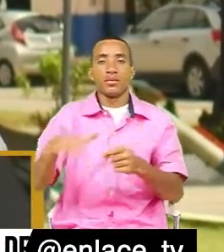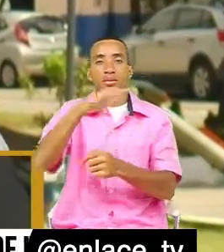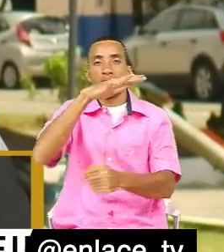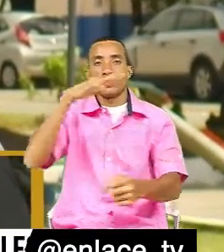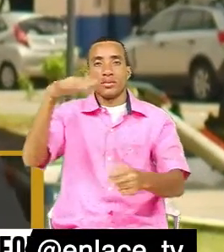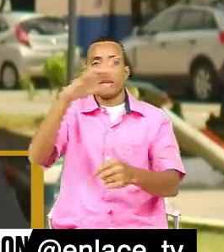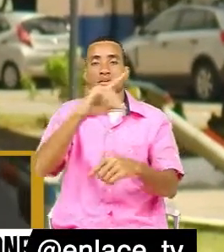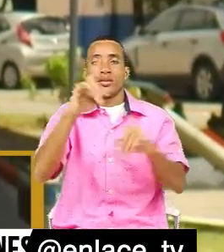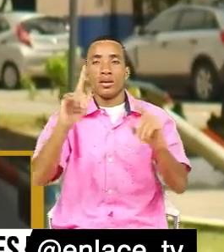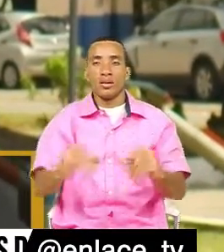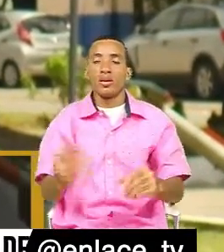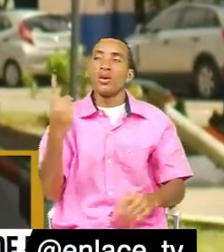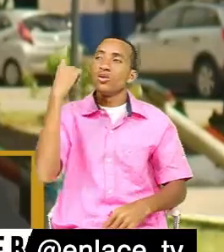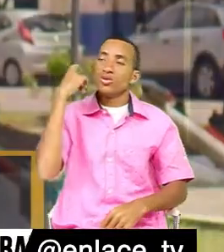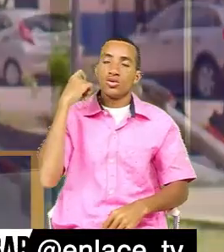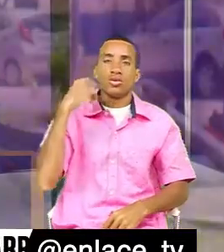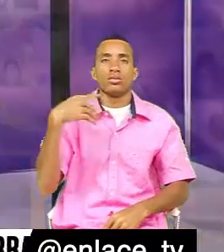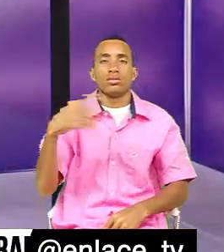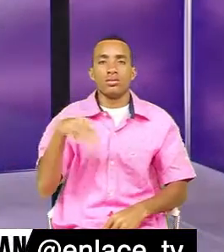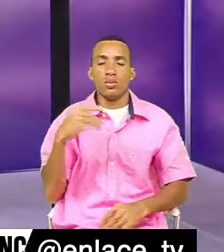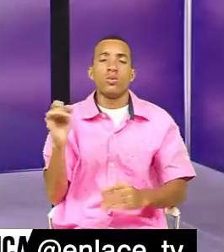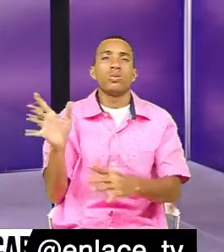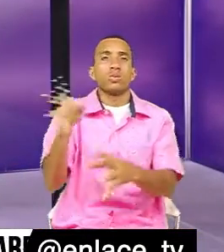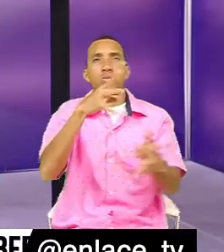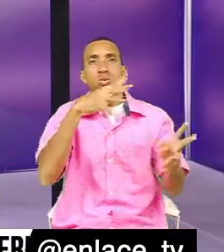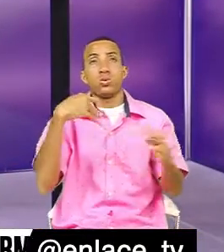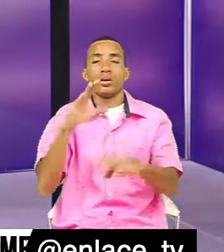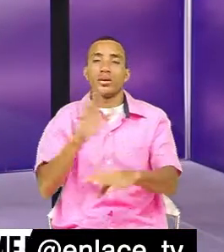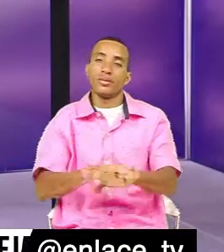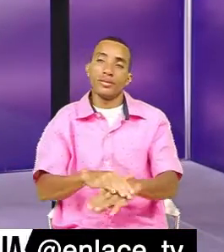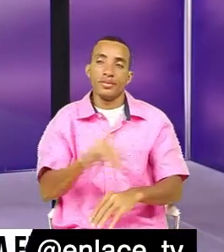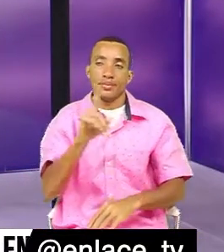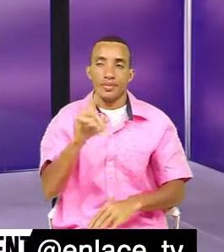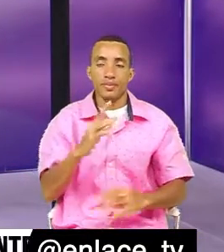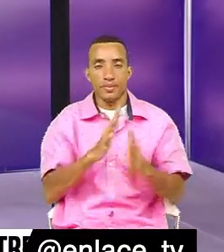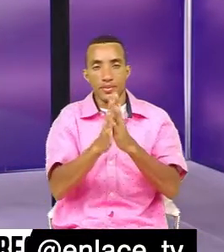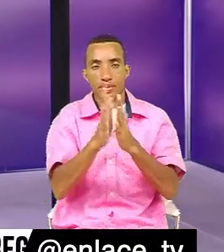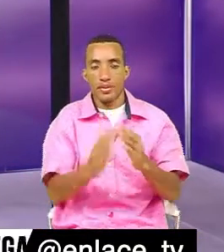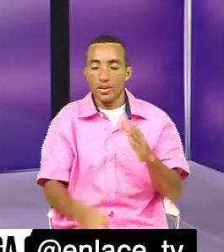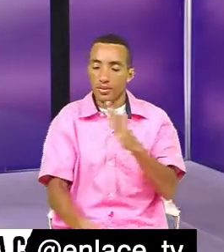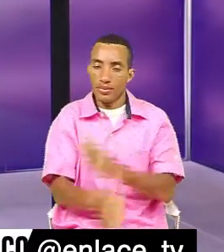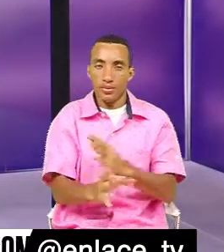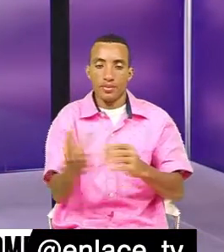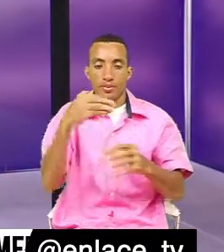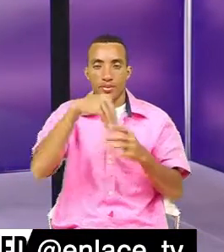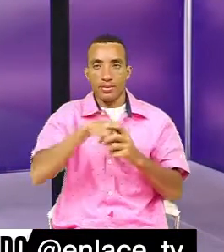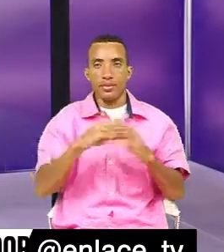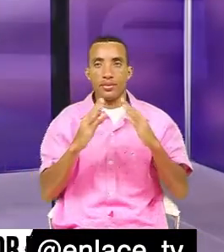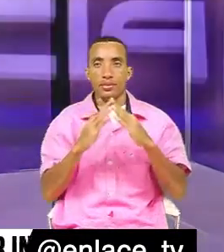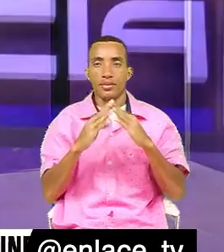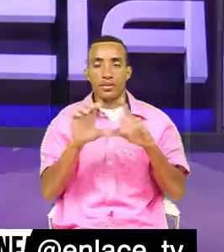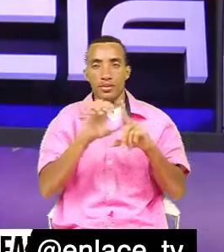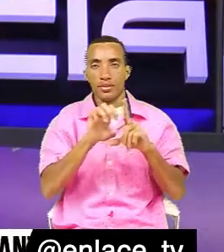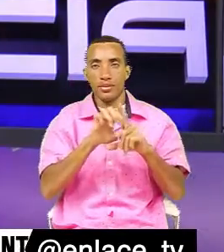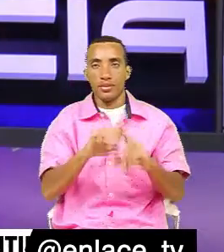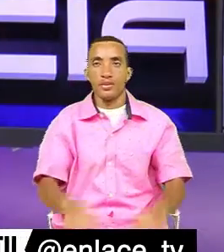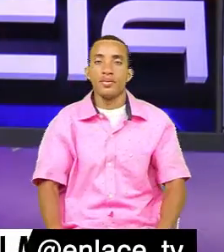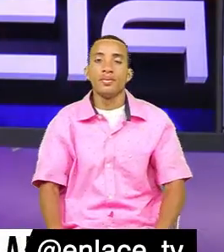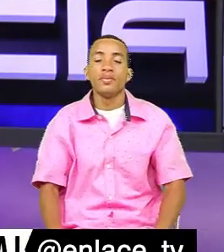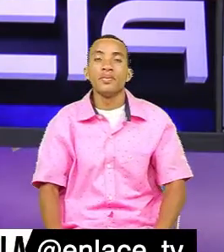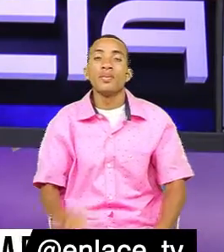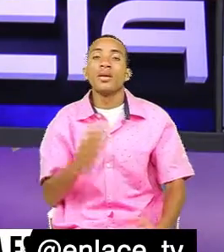la situación presentada ayer por ese vendaval. Continúen ustedes con más información en estudios. Muy buenas tardes. Gracias, Pedro. Muy